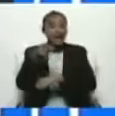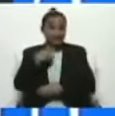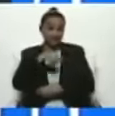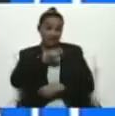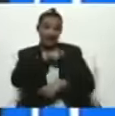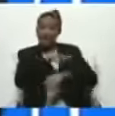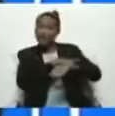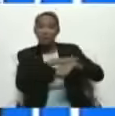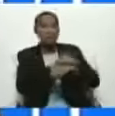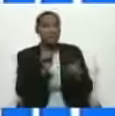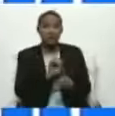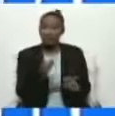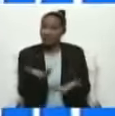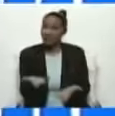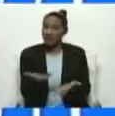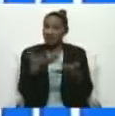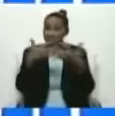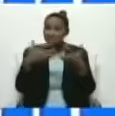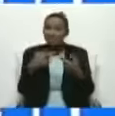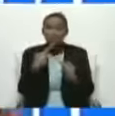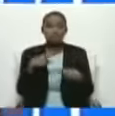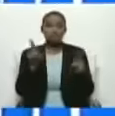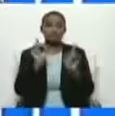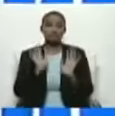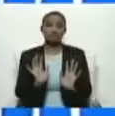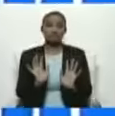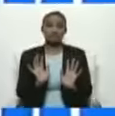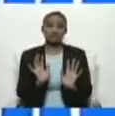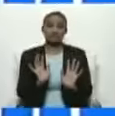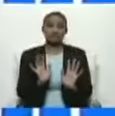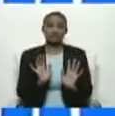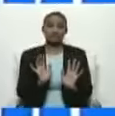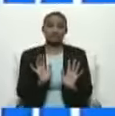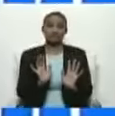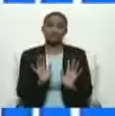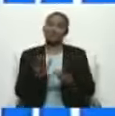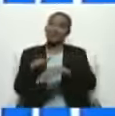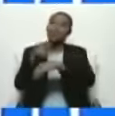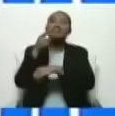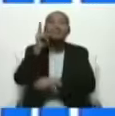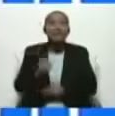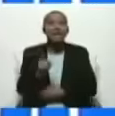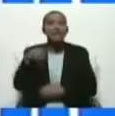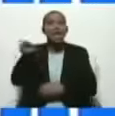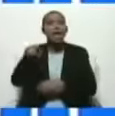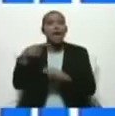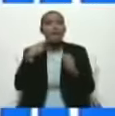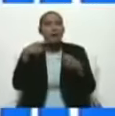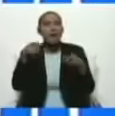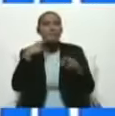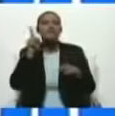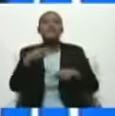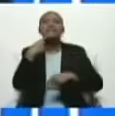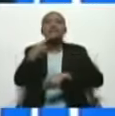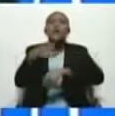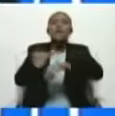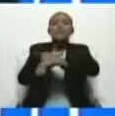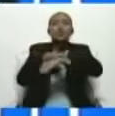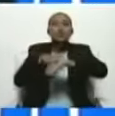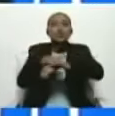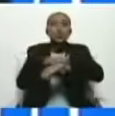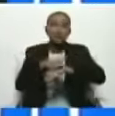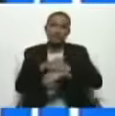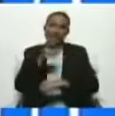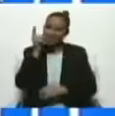López Obrador que se les haya cantado el derecho. Disculpa deberían pedir contra el genocidio que perpetraron en este